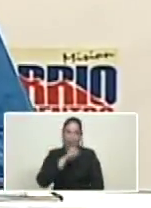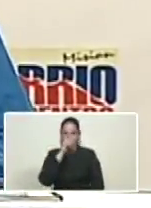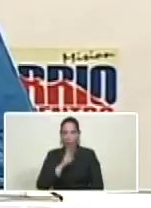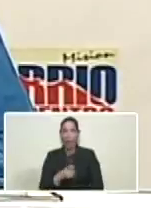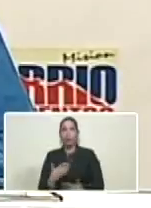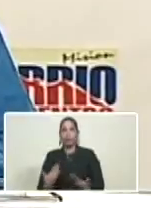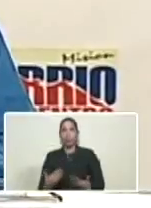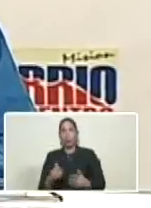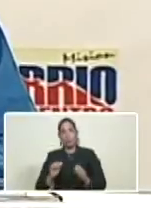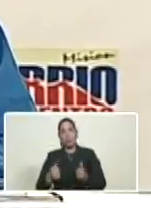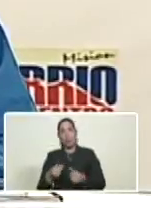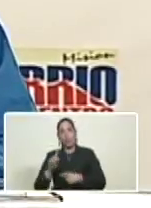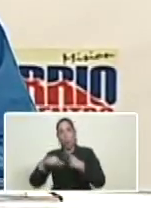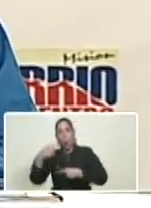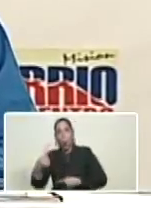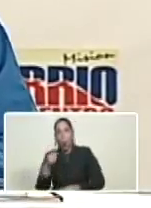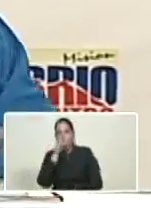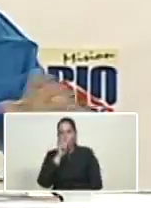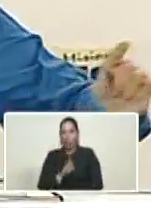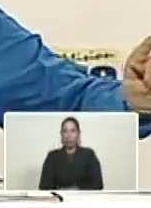que anunciar esto.